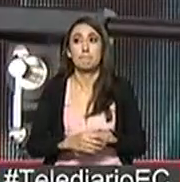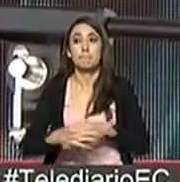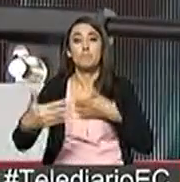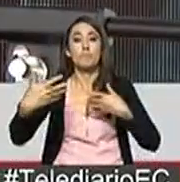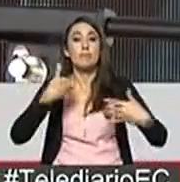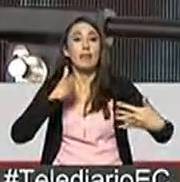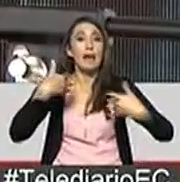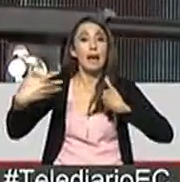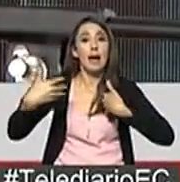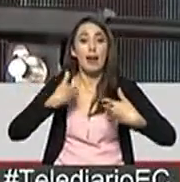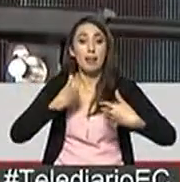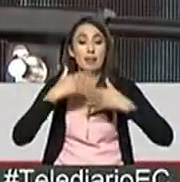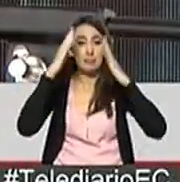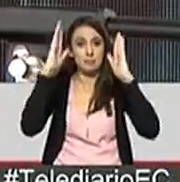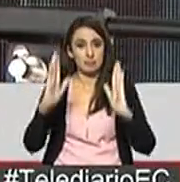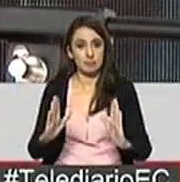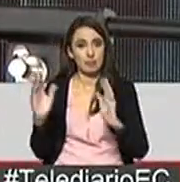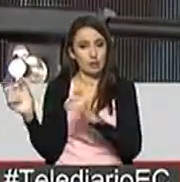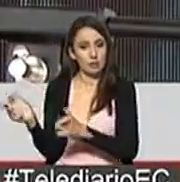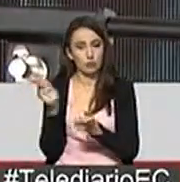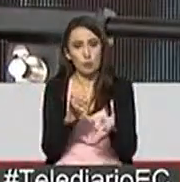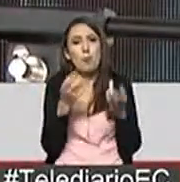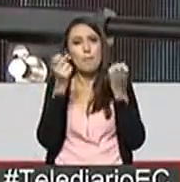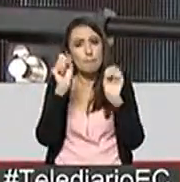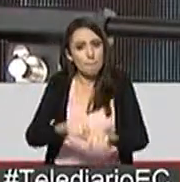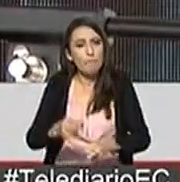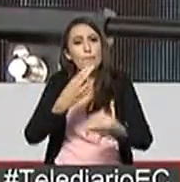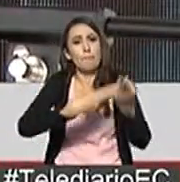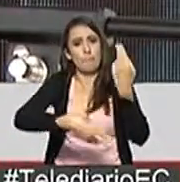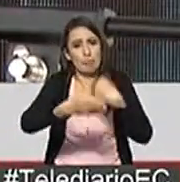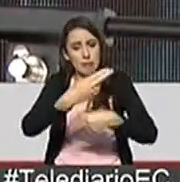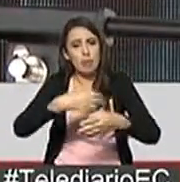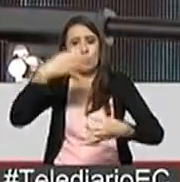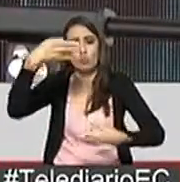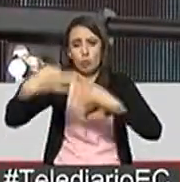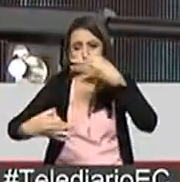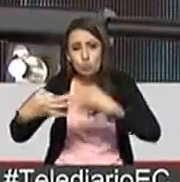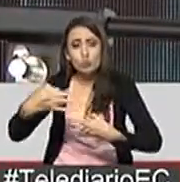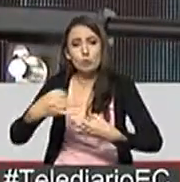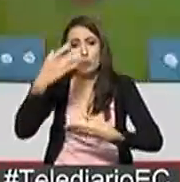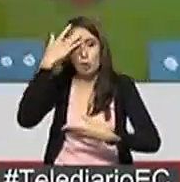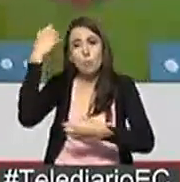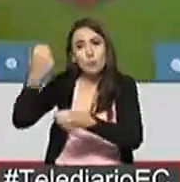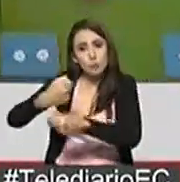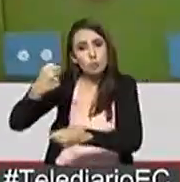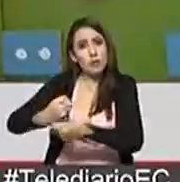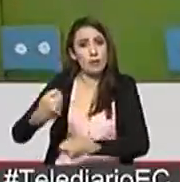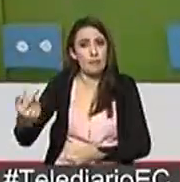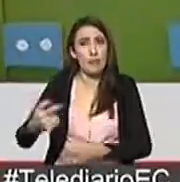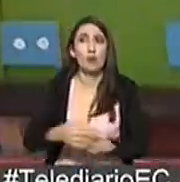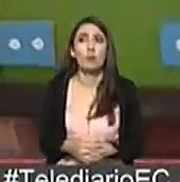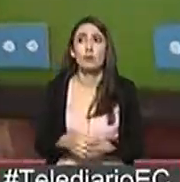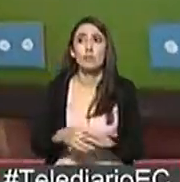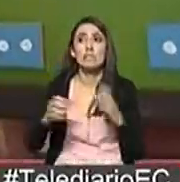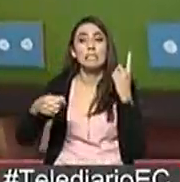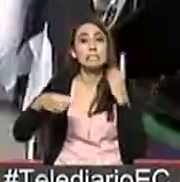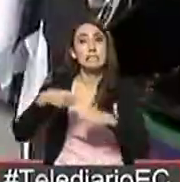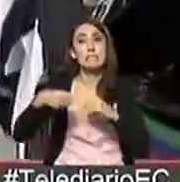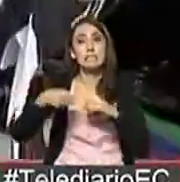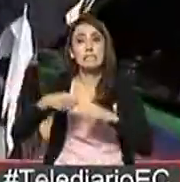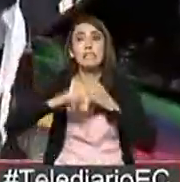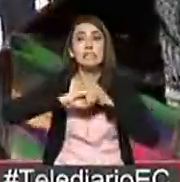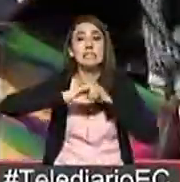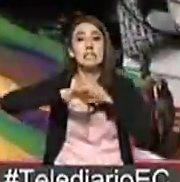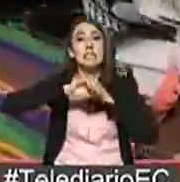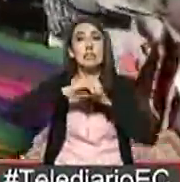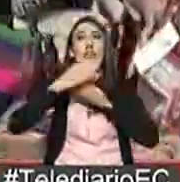a un precio justo, a un precio que ellos se lo merecen, porque es un trabajo del día a día. En Quito se llevó a cabo una feria